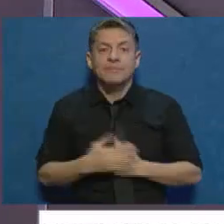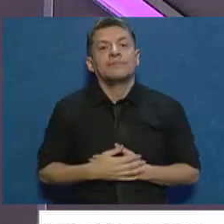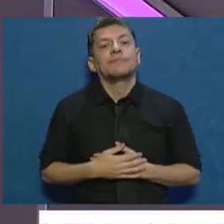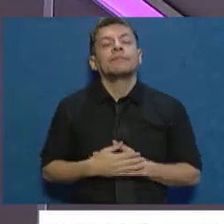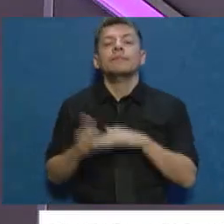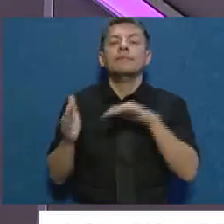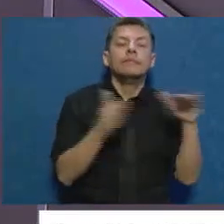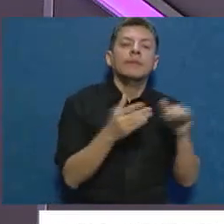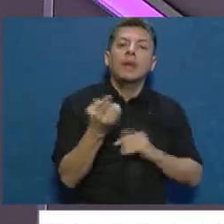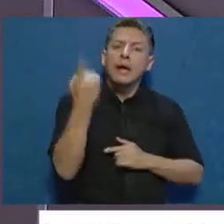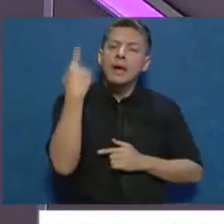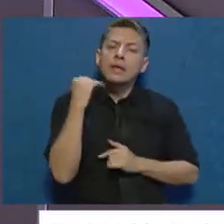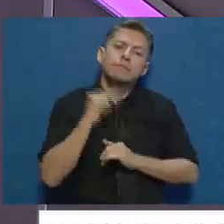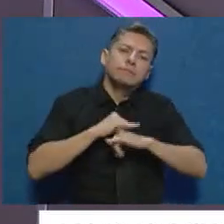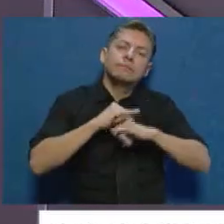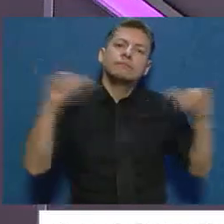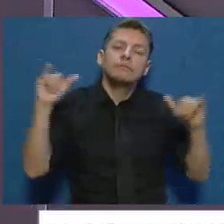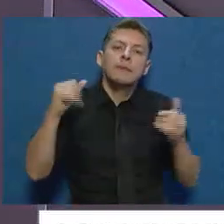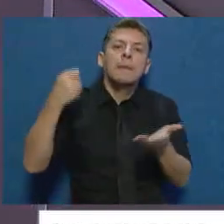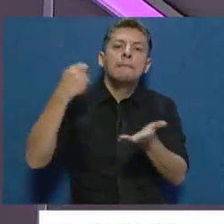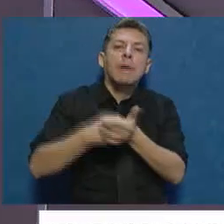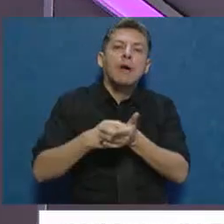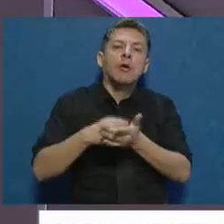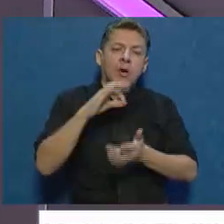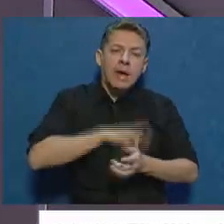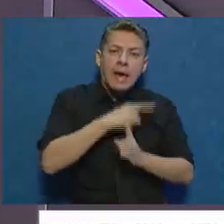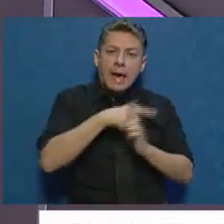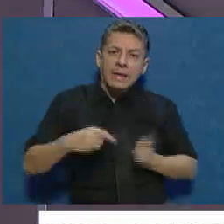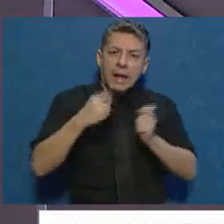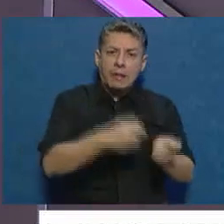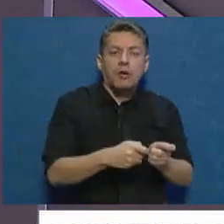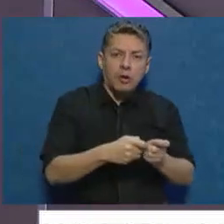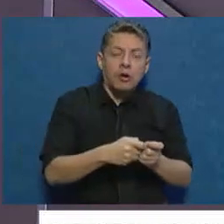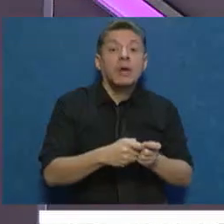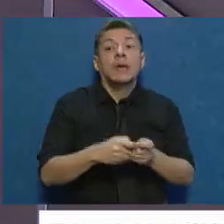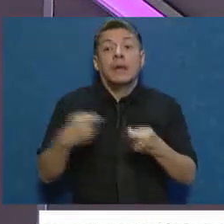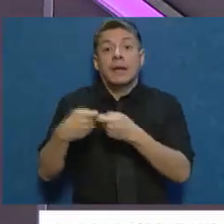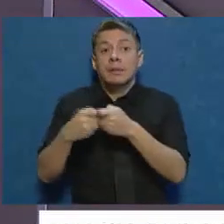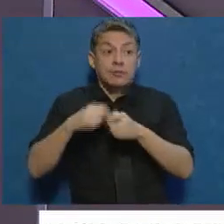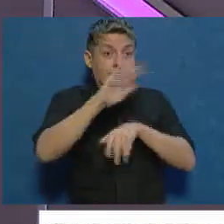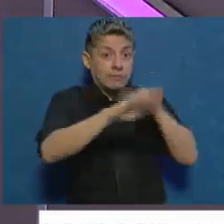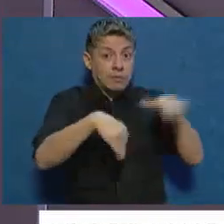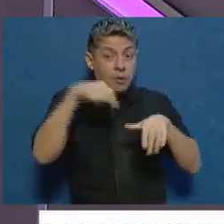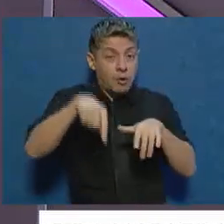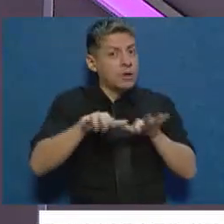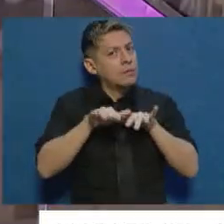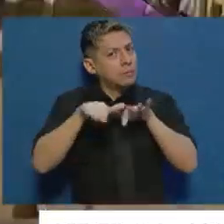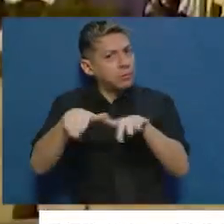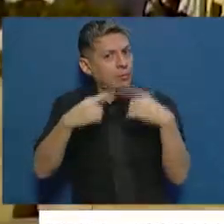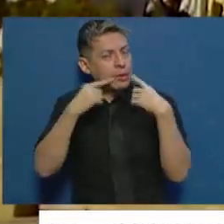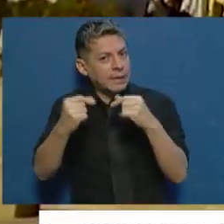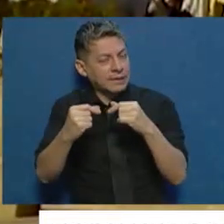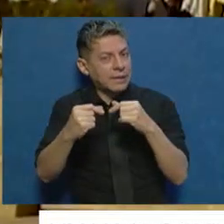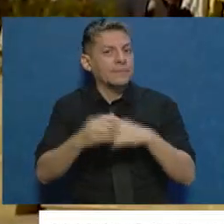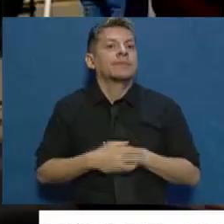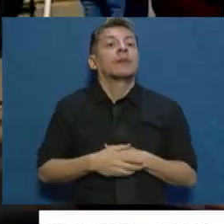Bueno, ayer se anunciaba el pago escalonado del aguinaldo. Los gremios convocaron a una manifestación a partir de hoy a las 11:30 de la mañana. Sebastián Goiburo